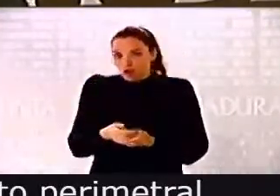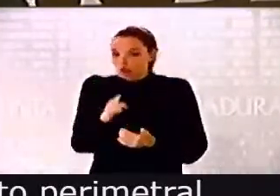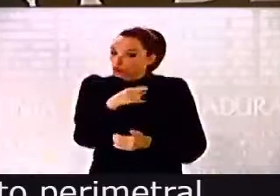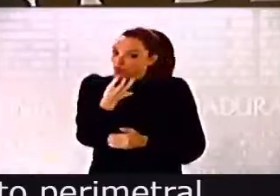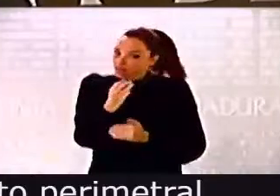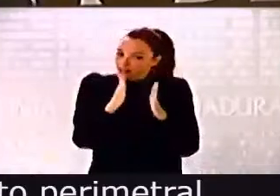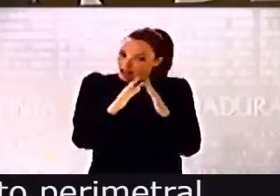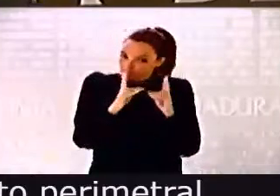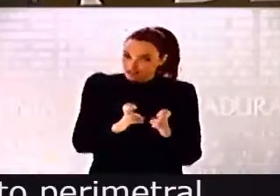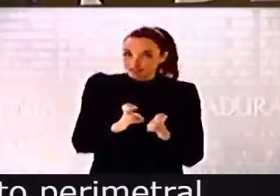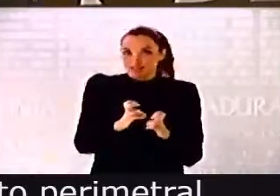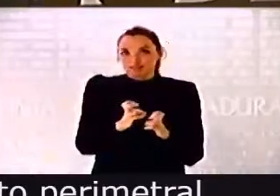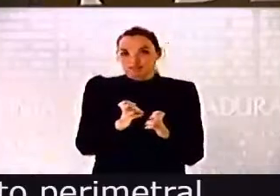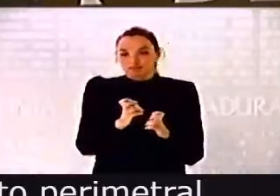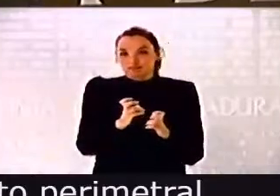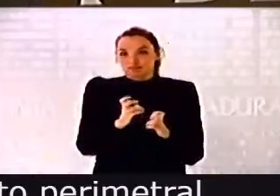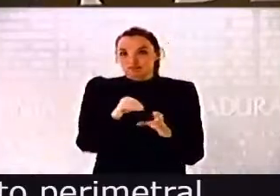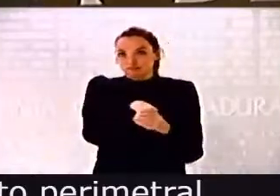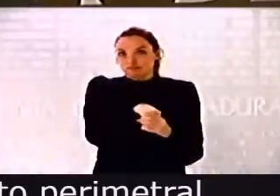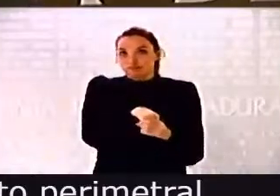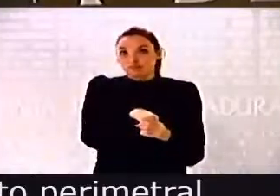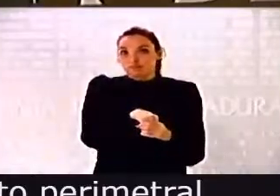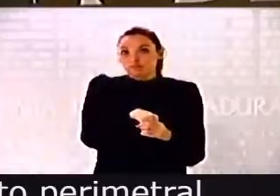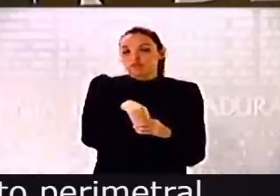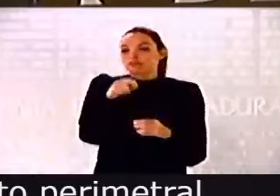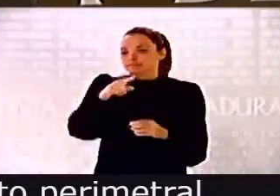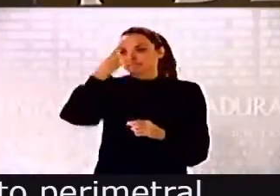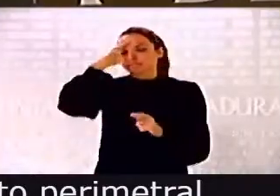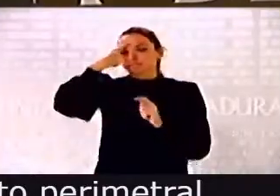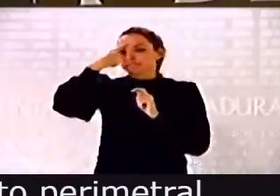casa. Y esto quiero que quede claro.